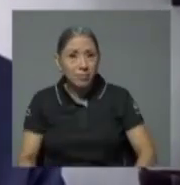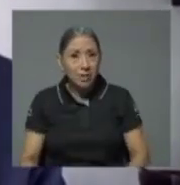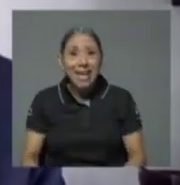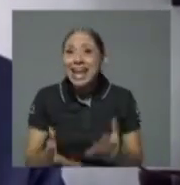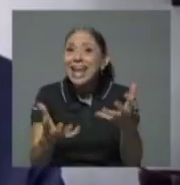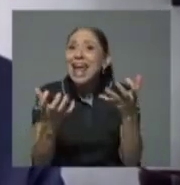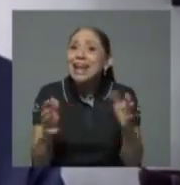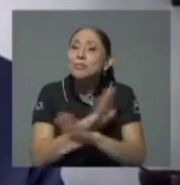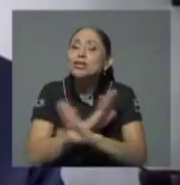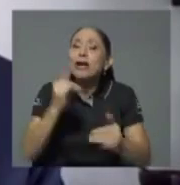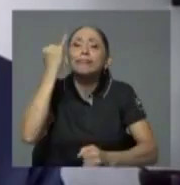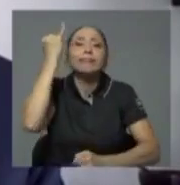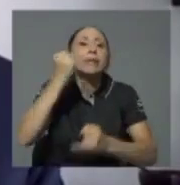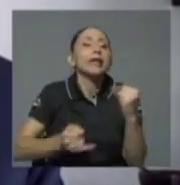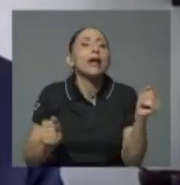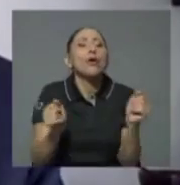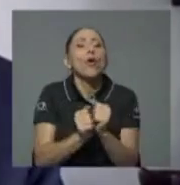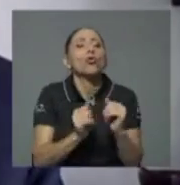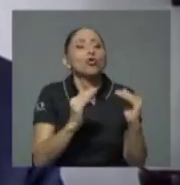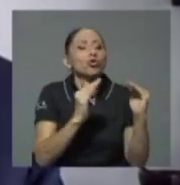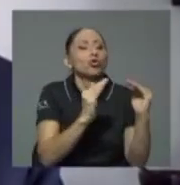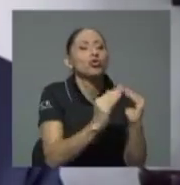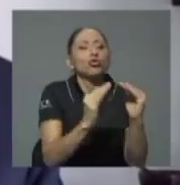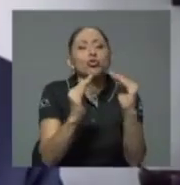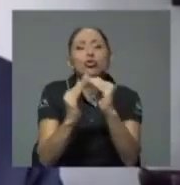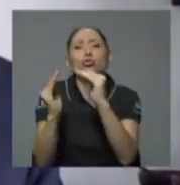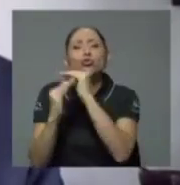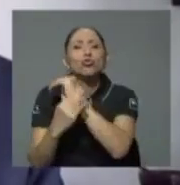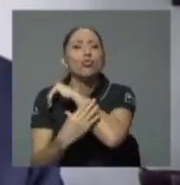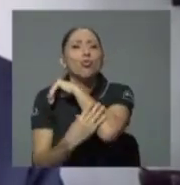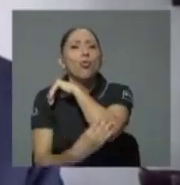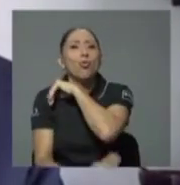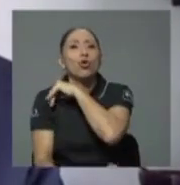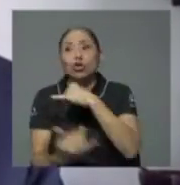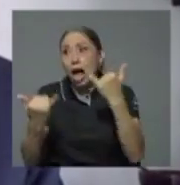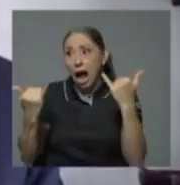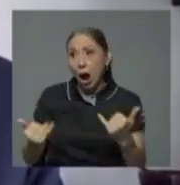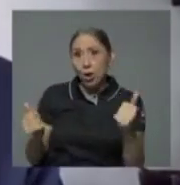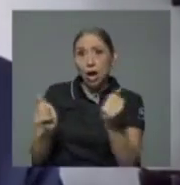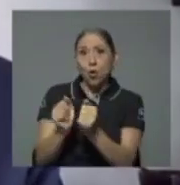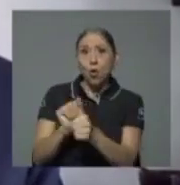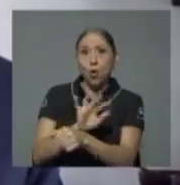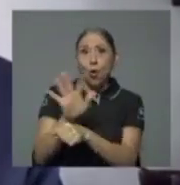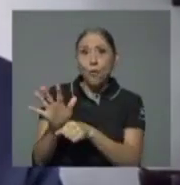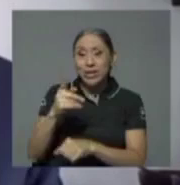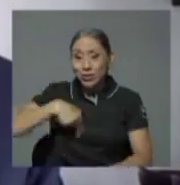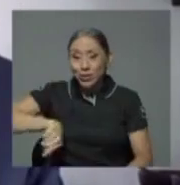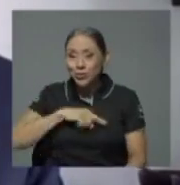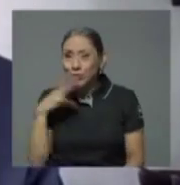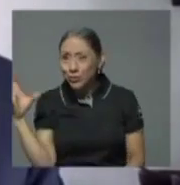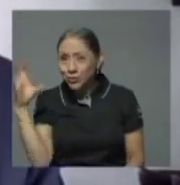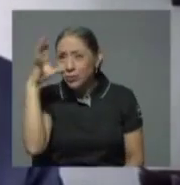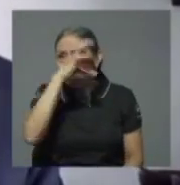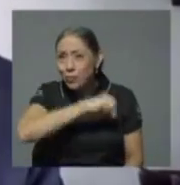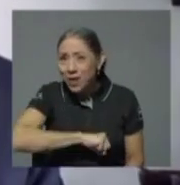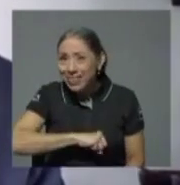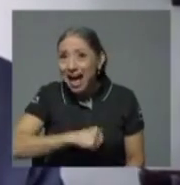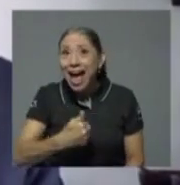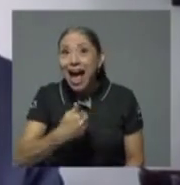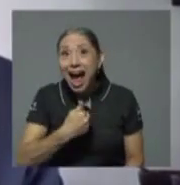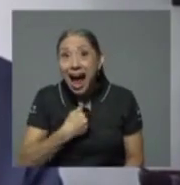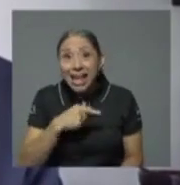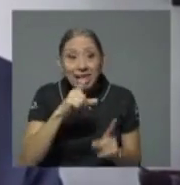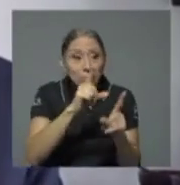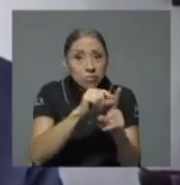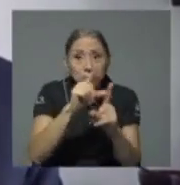tugurios, ahora que nos dimos cuenta con este tema del COVID, de la existencia de las cuarterías, donde viven decenas